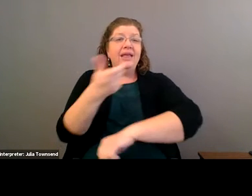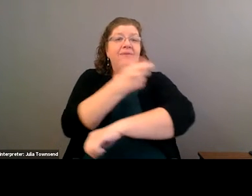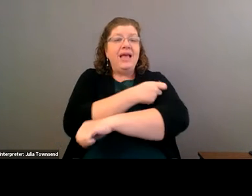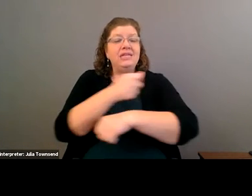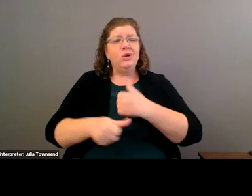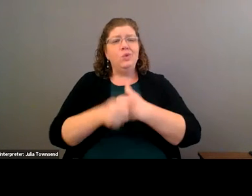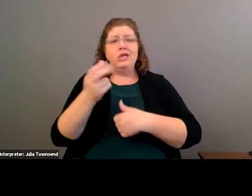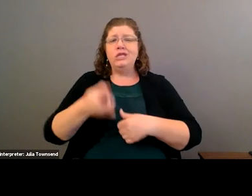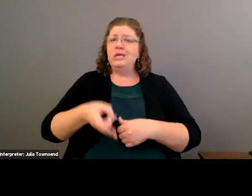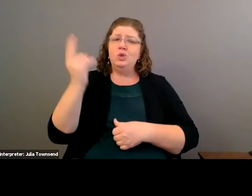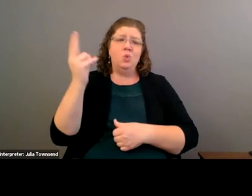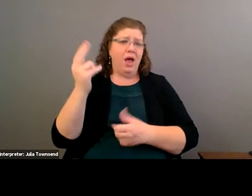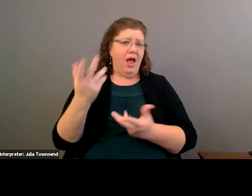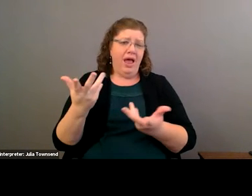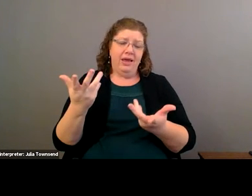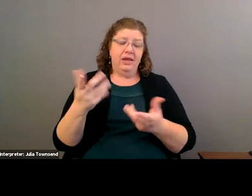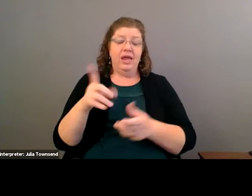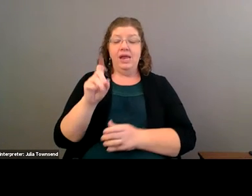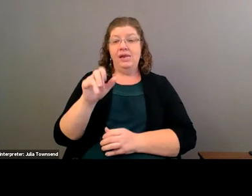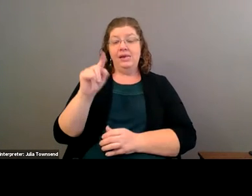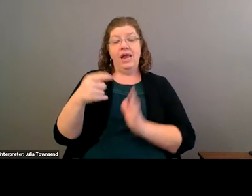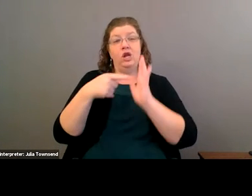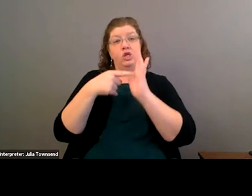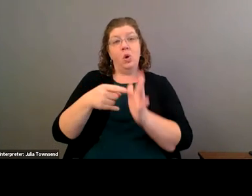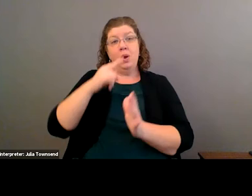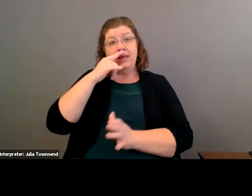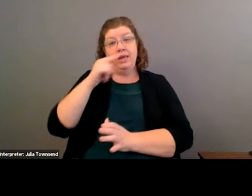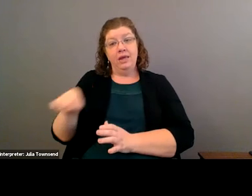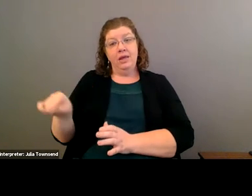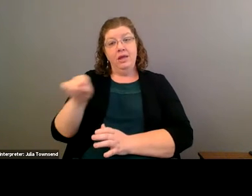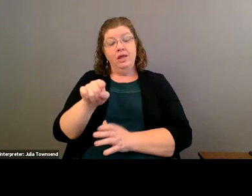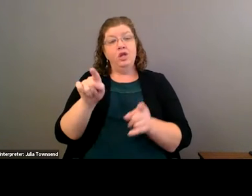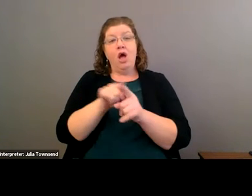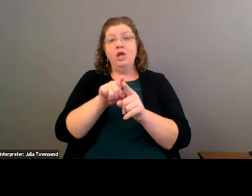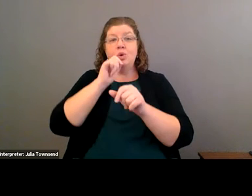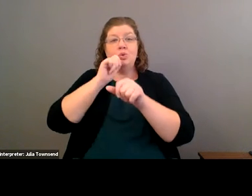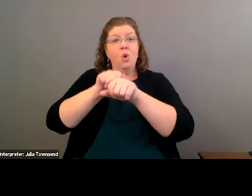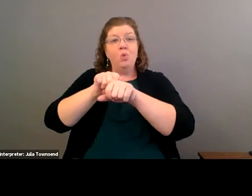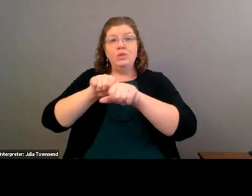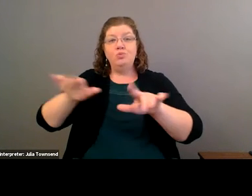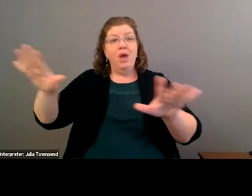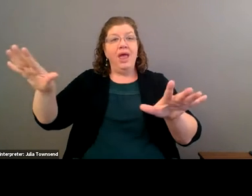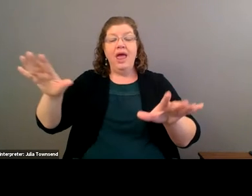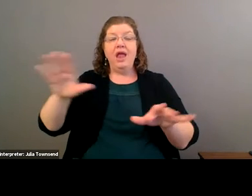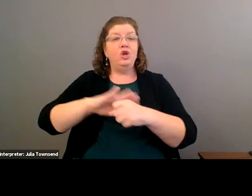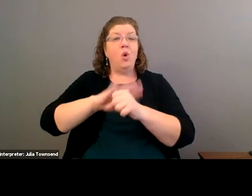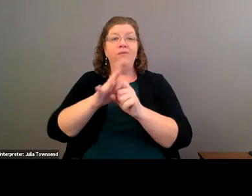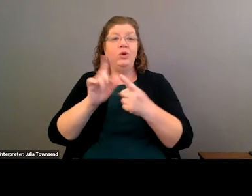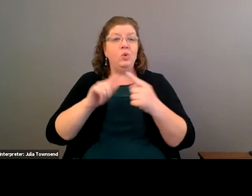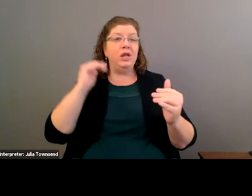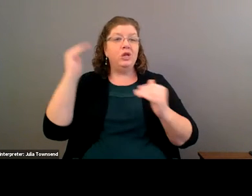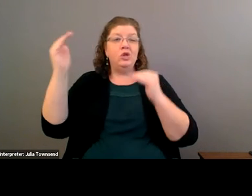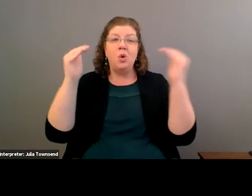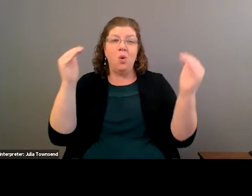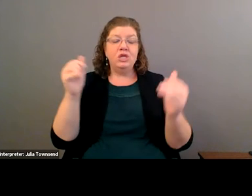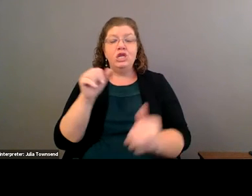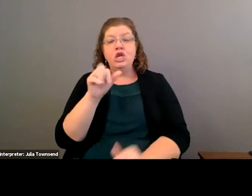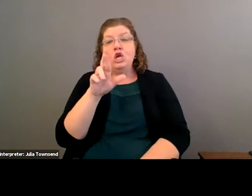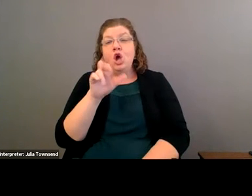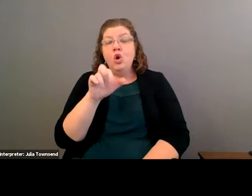por COVID. Los datos muestran que los niños no transmiten COVID a los